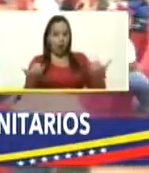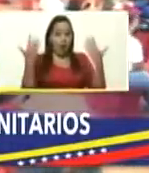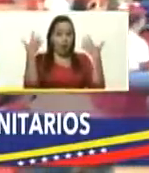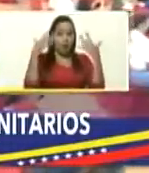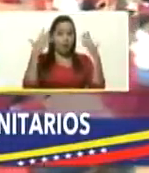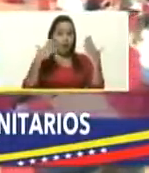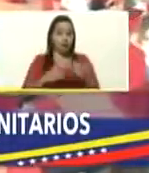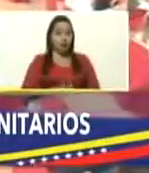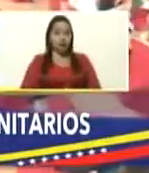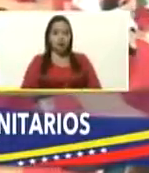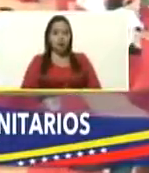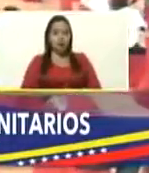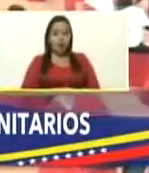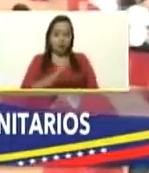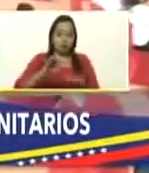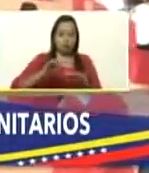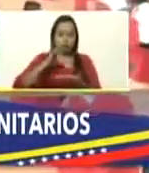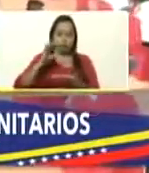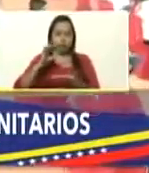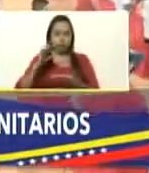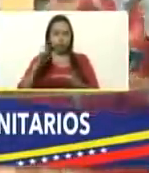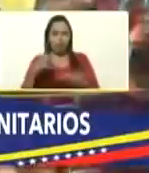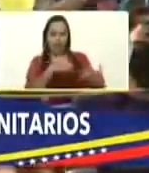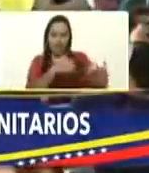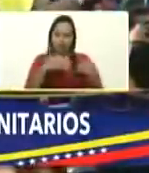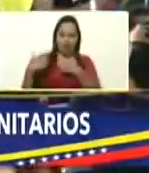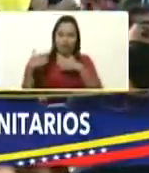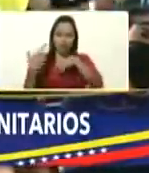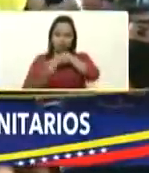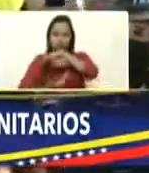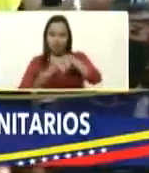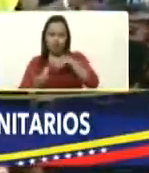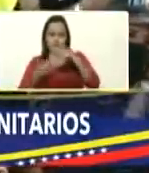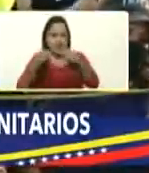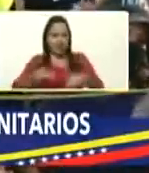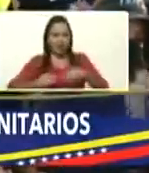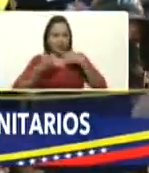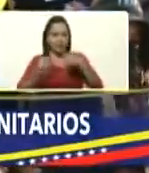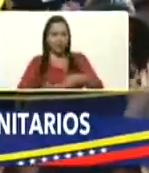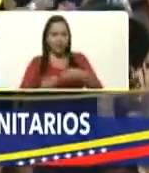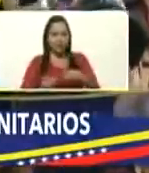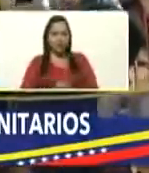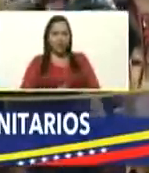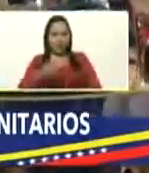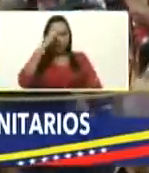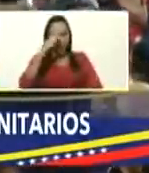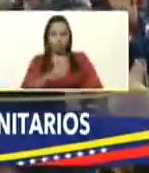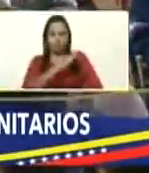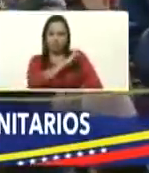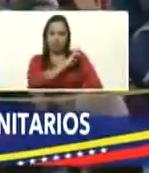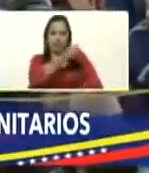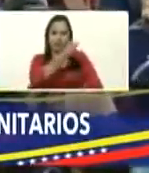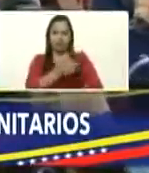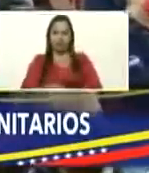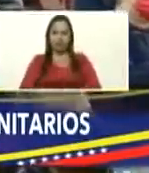aplauso al espíritu guerrero inmortal de nuestro general en jefe